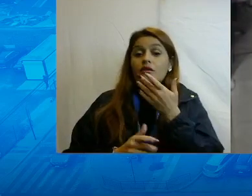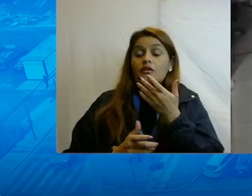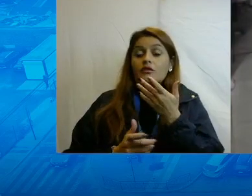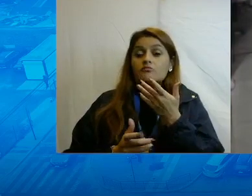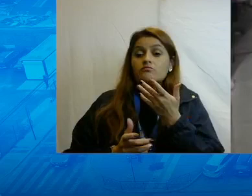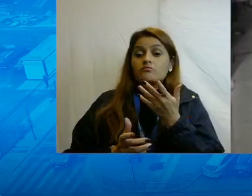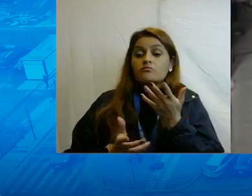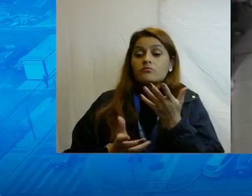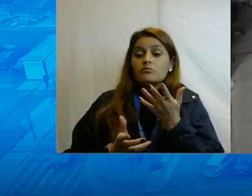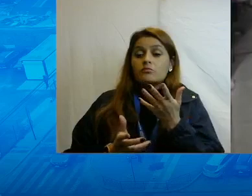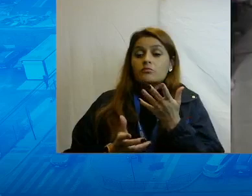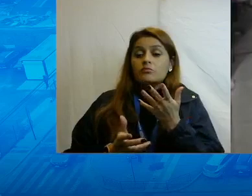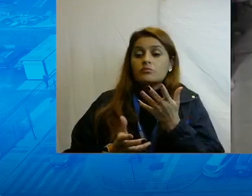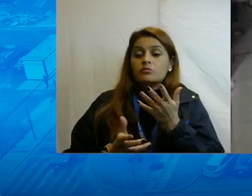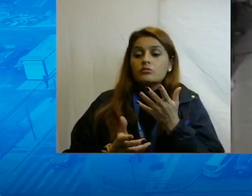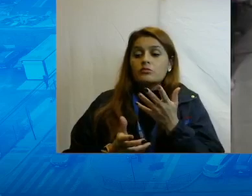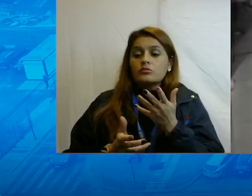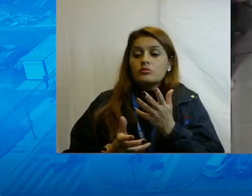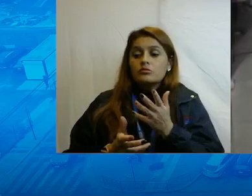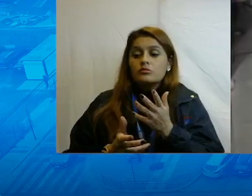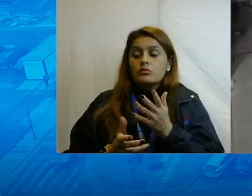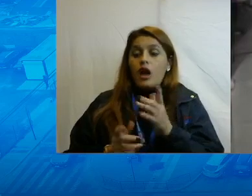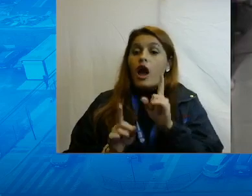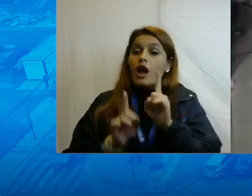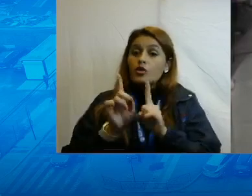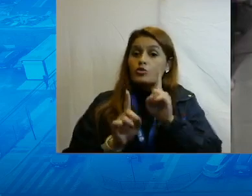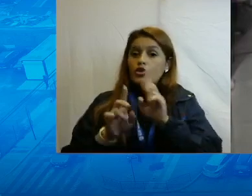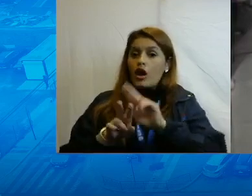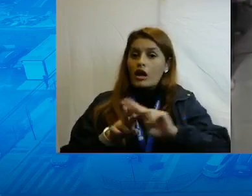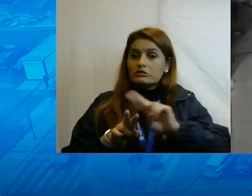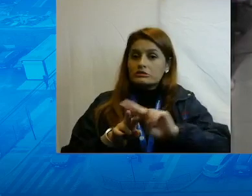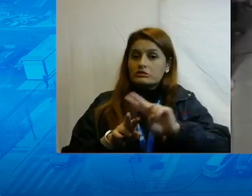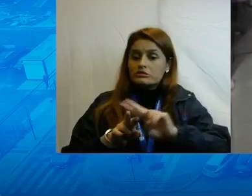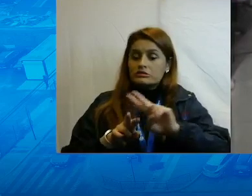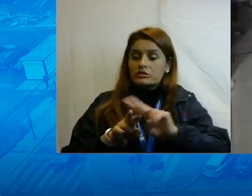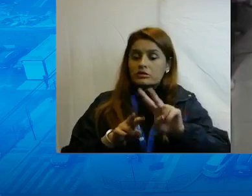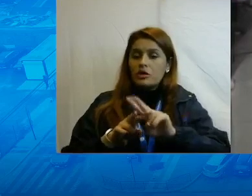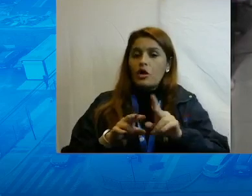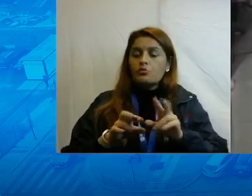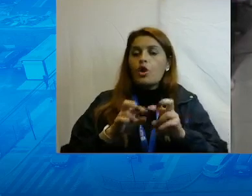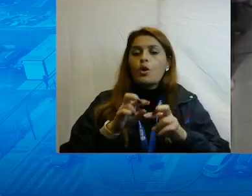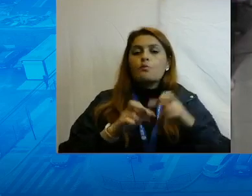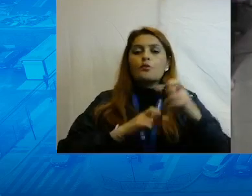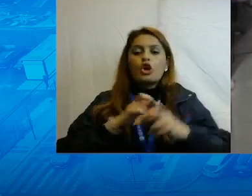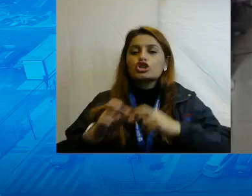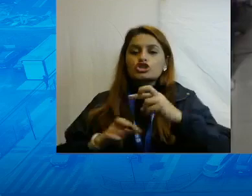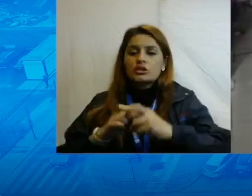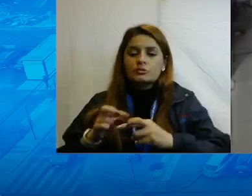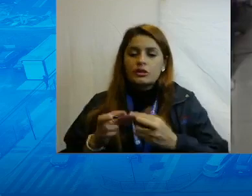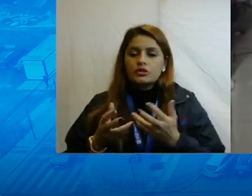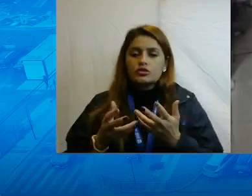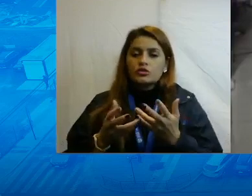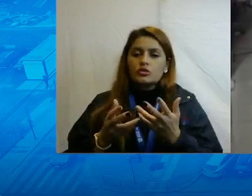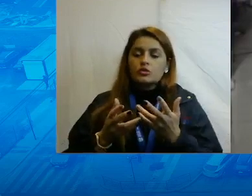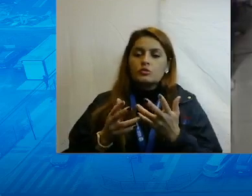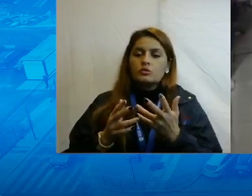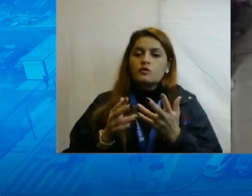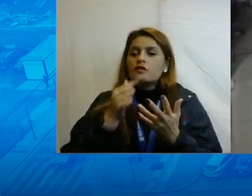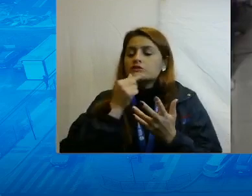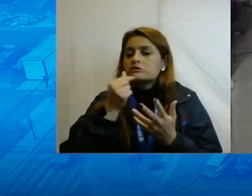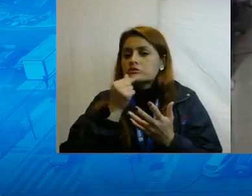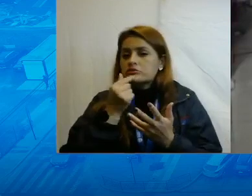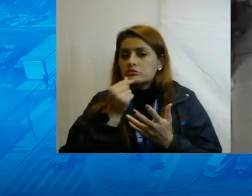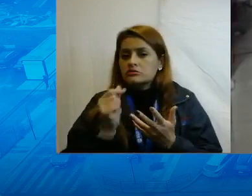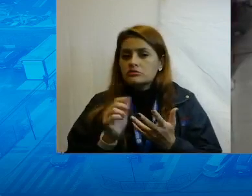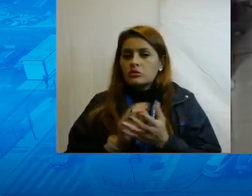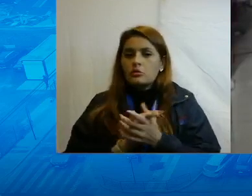algunos procedimientos que algunas clínicas lo hacen, sino que son procedimientos provisorios